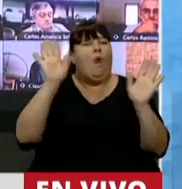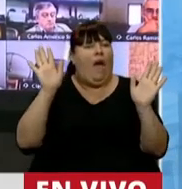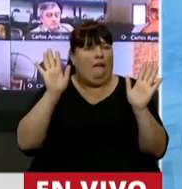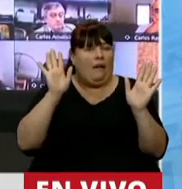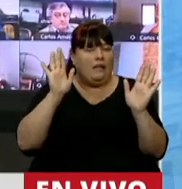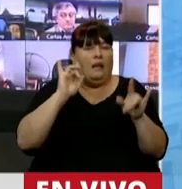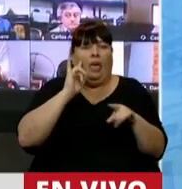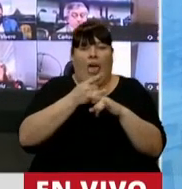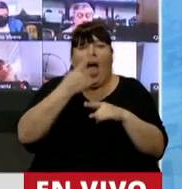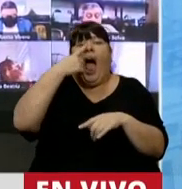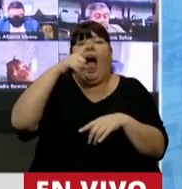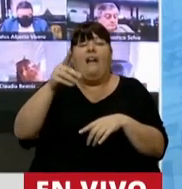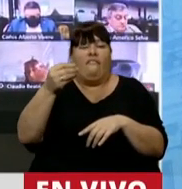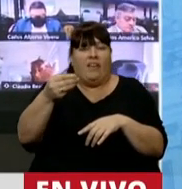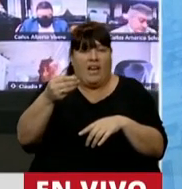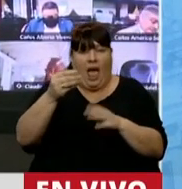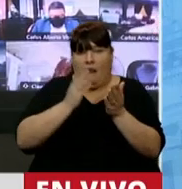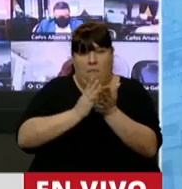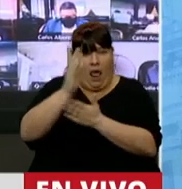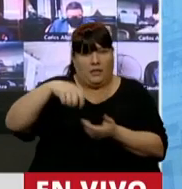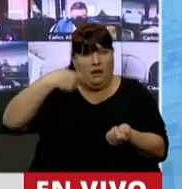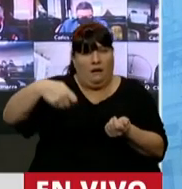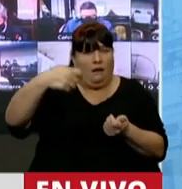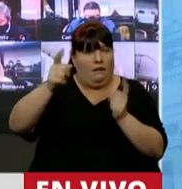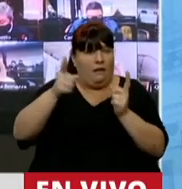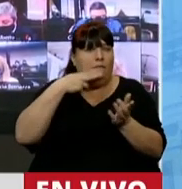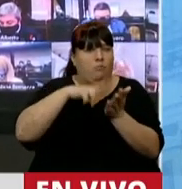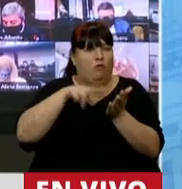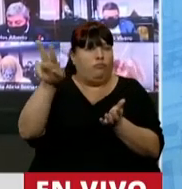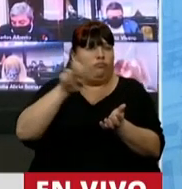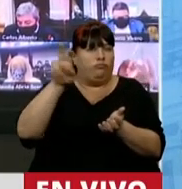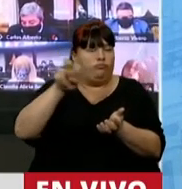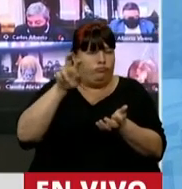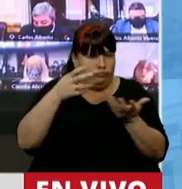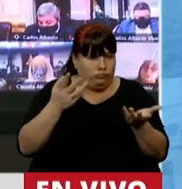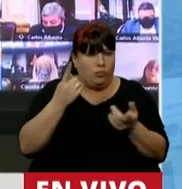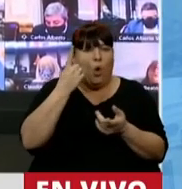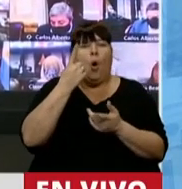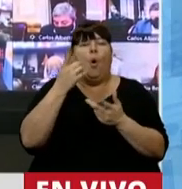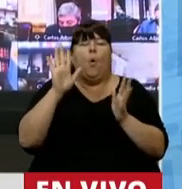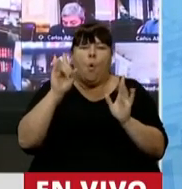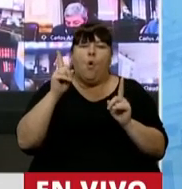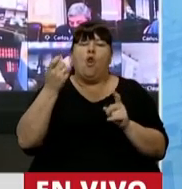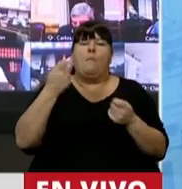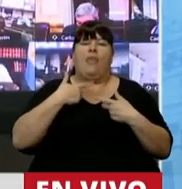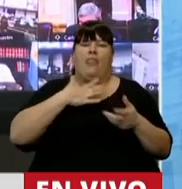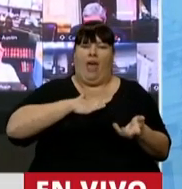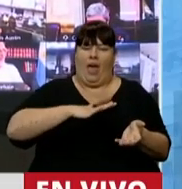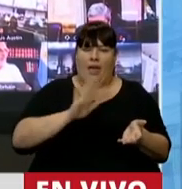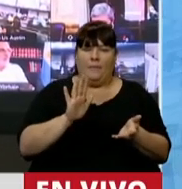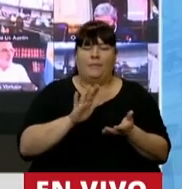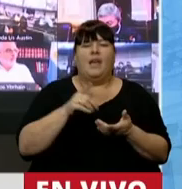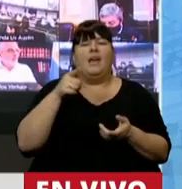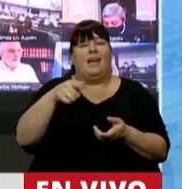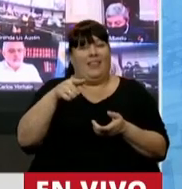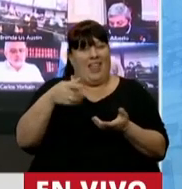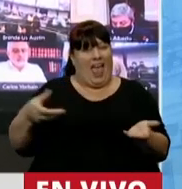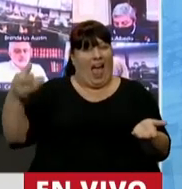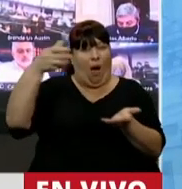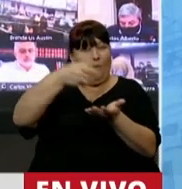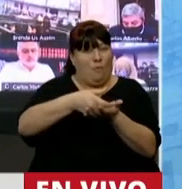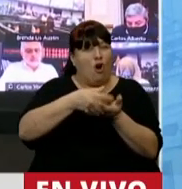vez, terminando quedándose para siempre. Una sola cosa me deja tranquilo de este